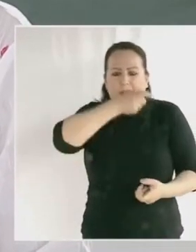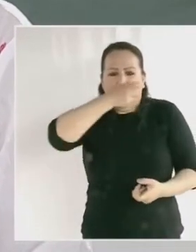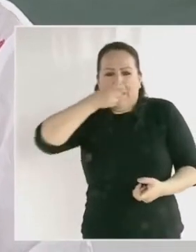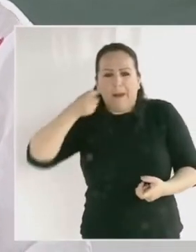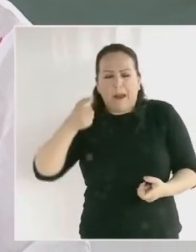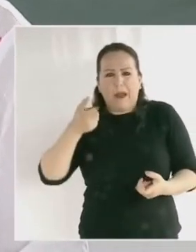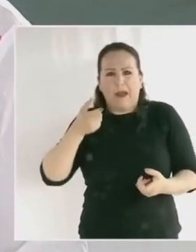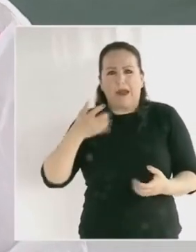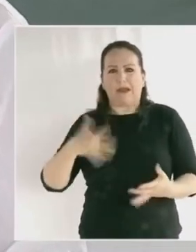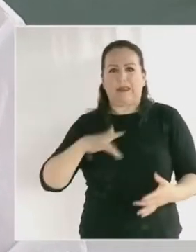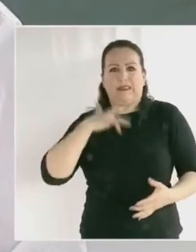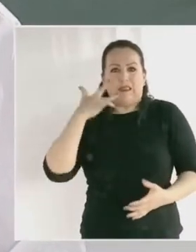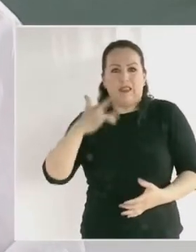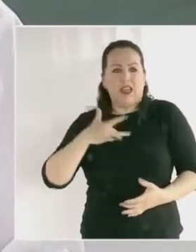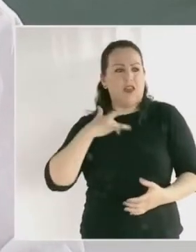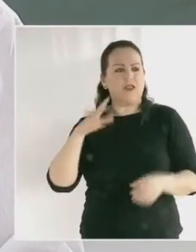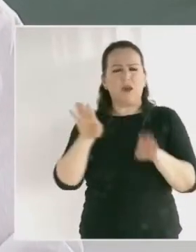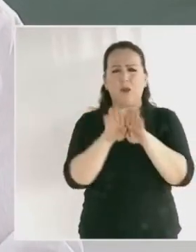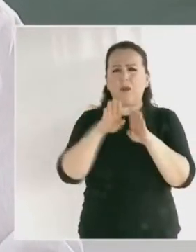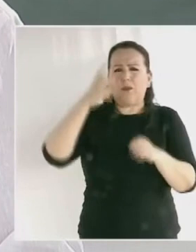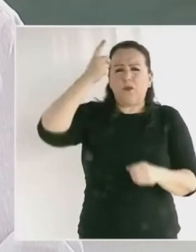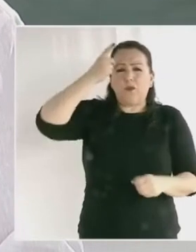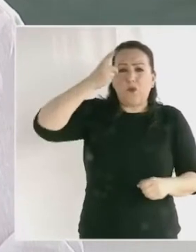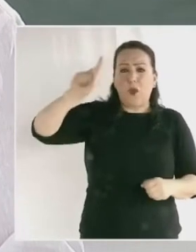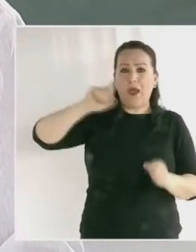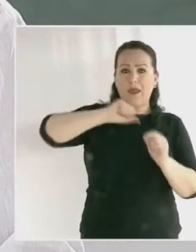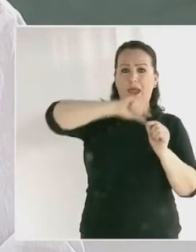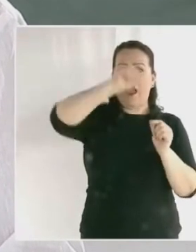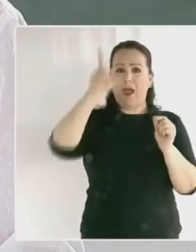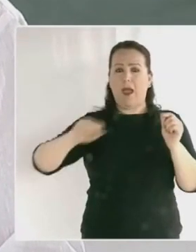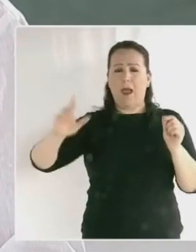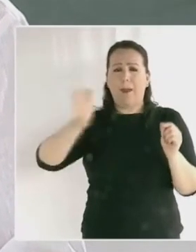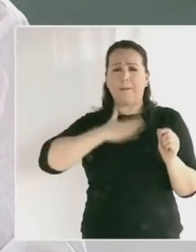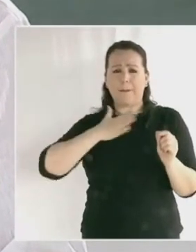ha llegado a sentir dueña de México.